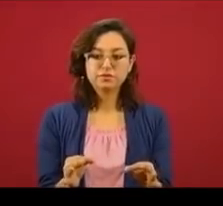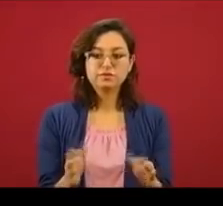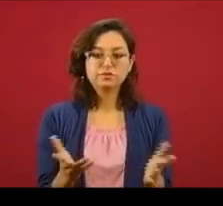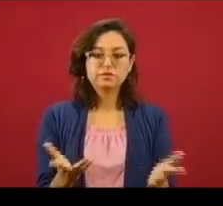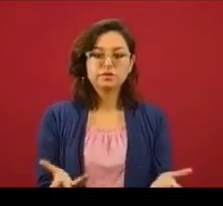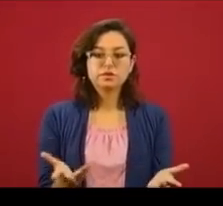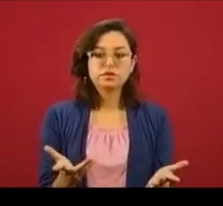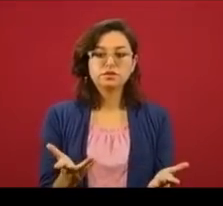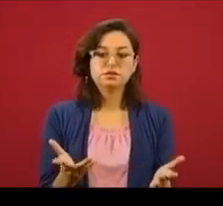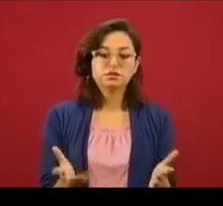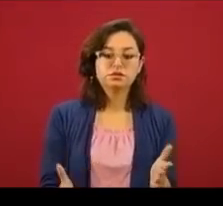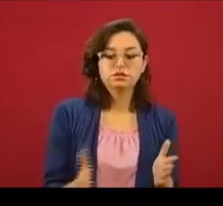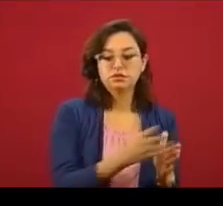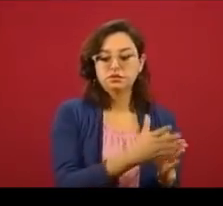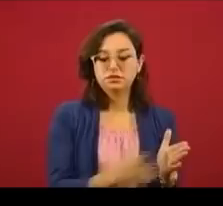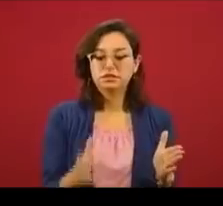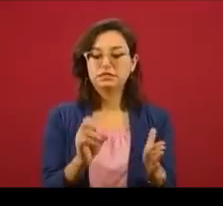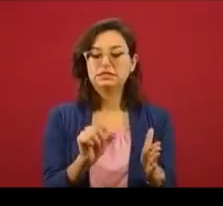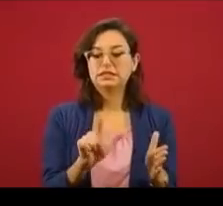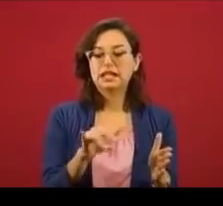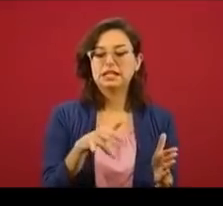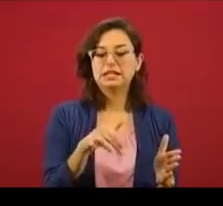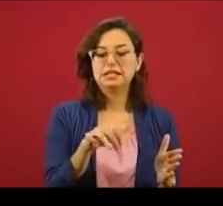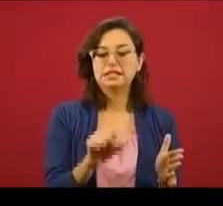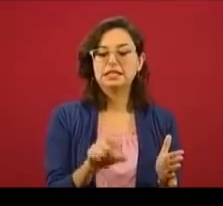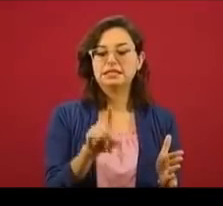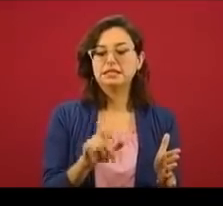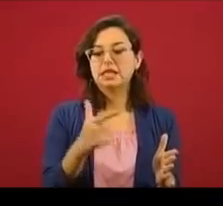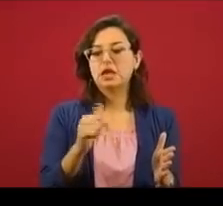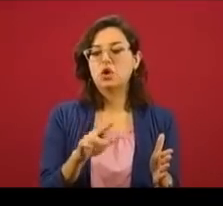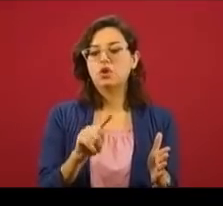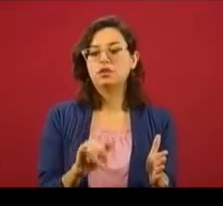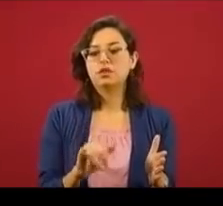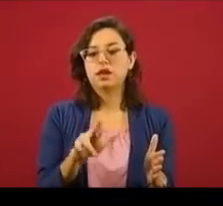durante el sexenio de Salinas de Gortari.